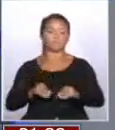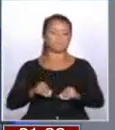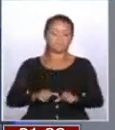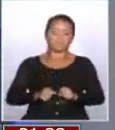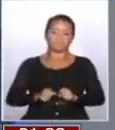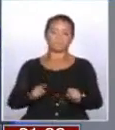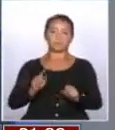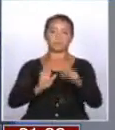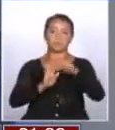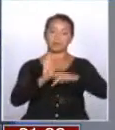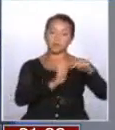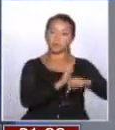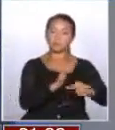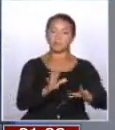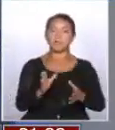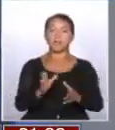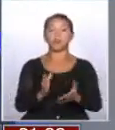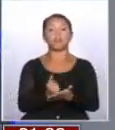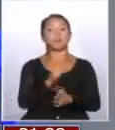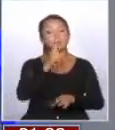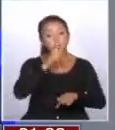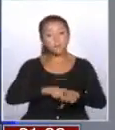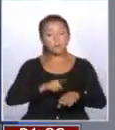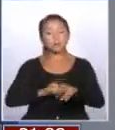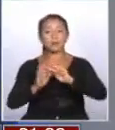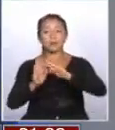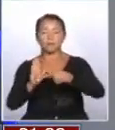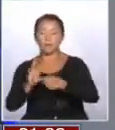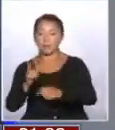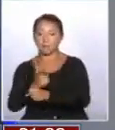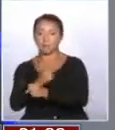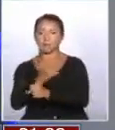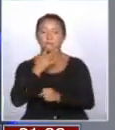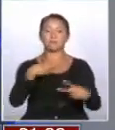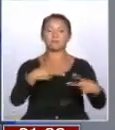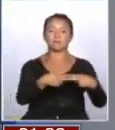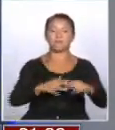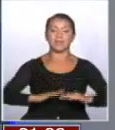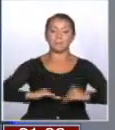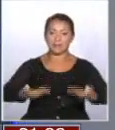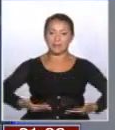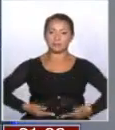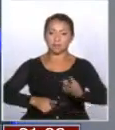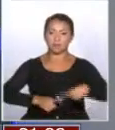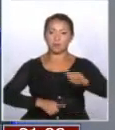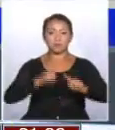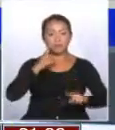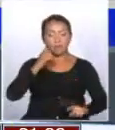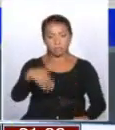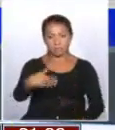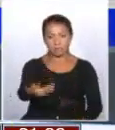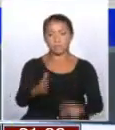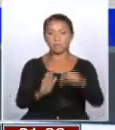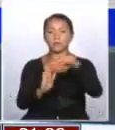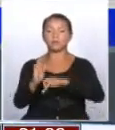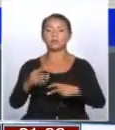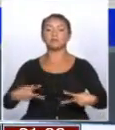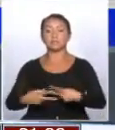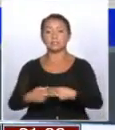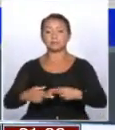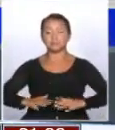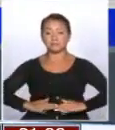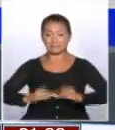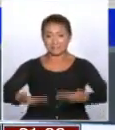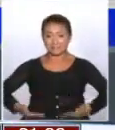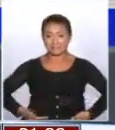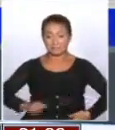en cada uno de estos proyectos. Llegó el momento, tanto en reforma laboral como en interrupción del embarazo en los próximos días. ¿El proyecto de interrupción del embarazo se vota